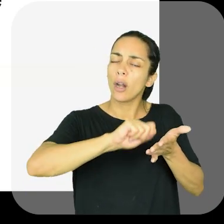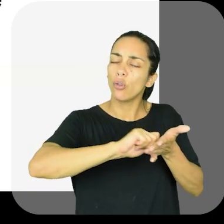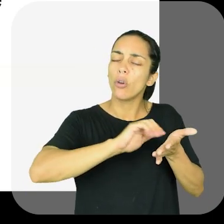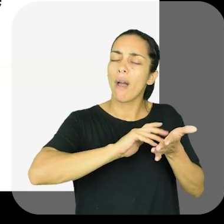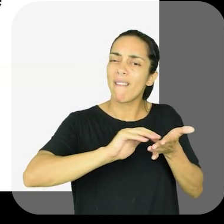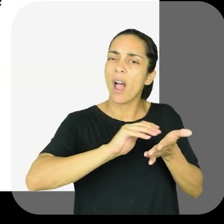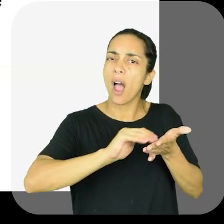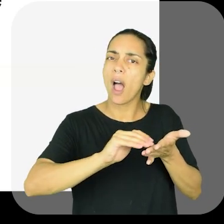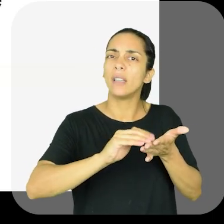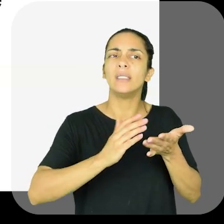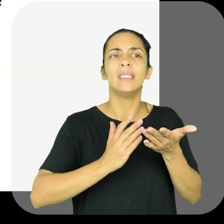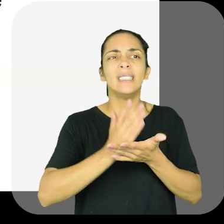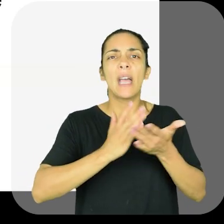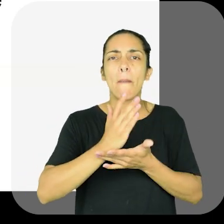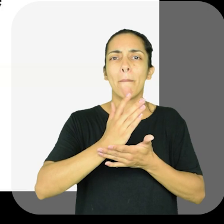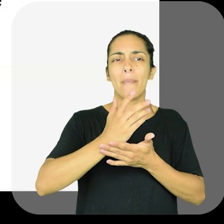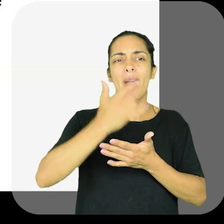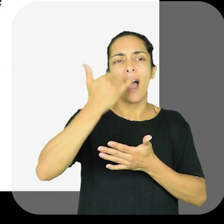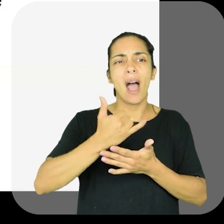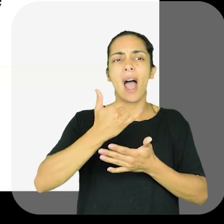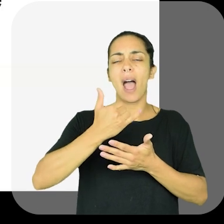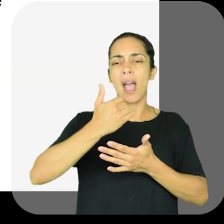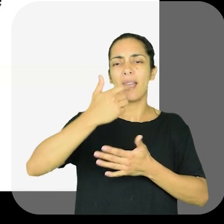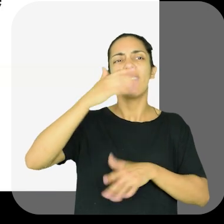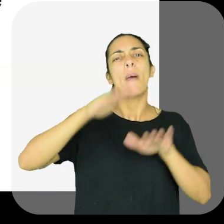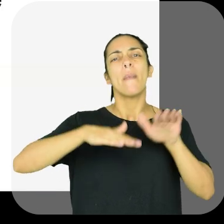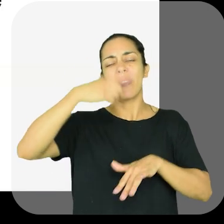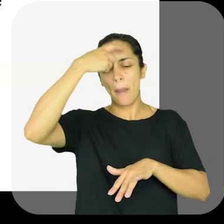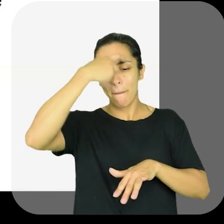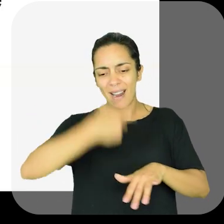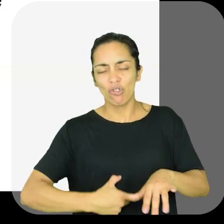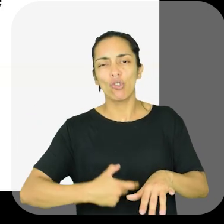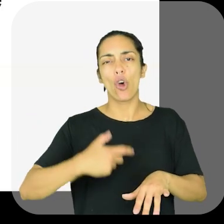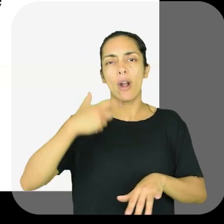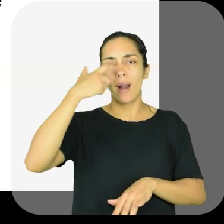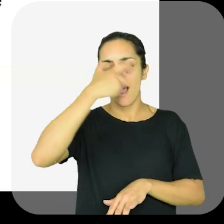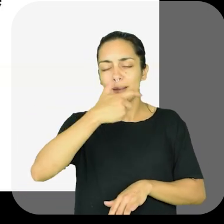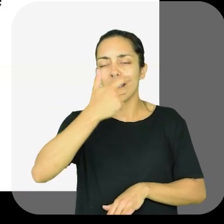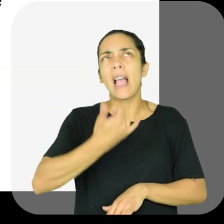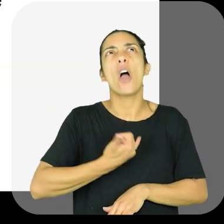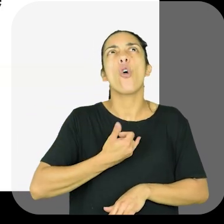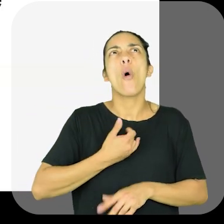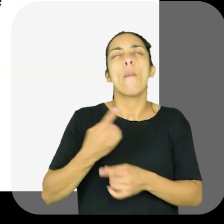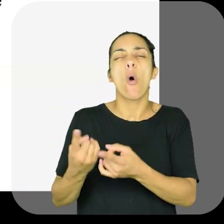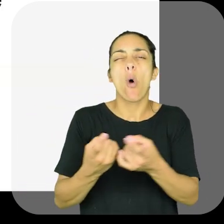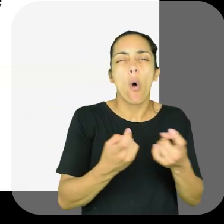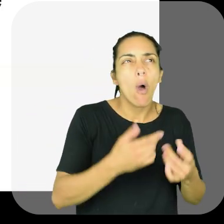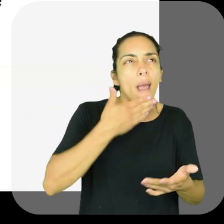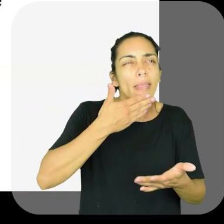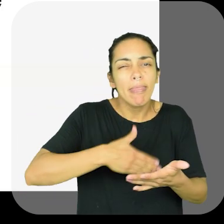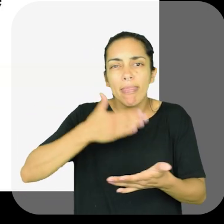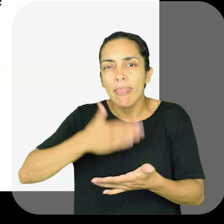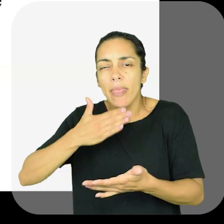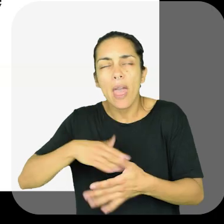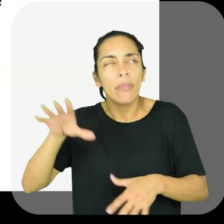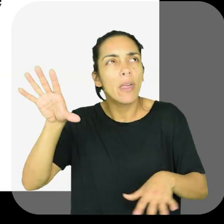una estética relacional por medio de la inactividad y la percepción áptica en las prácticas y discursos musicales de músicos ciegos.